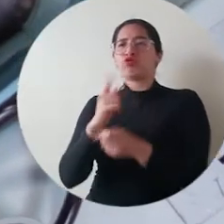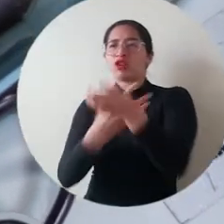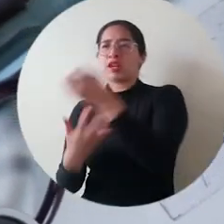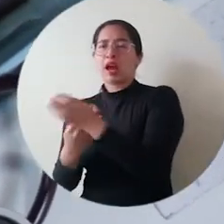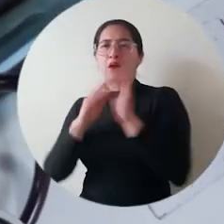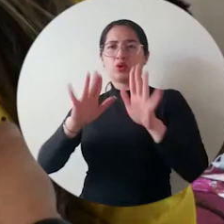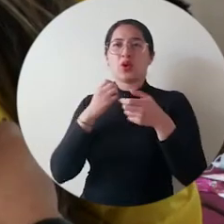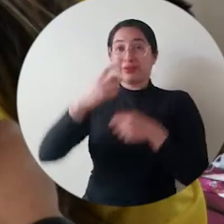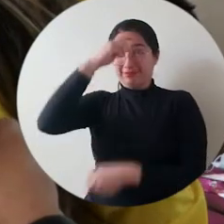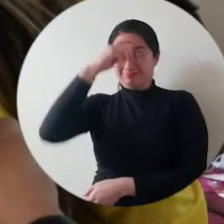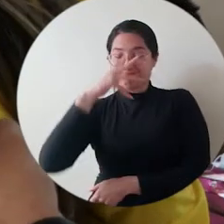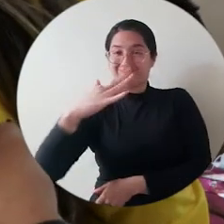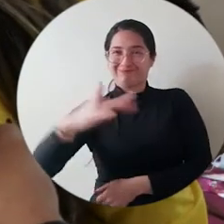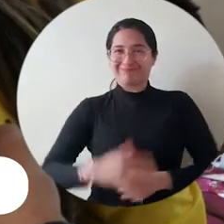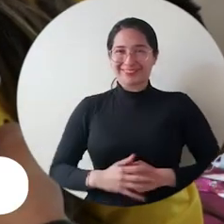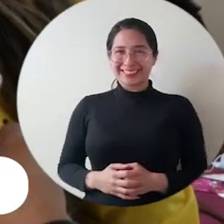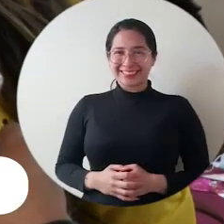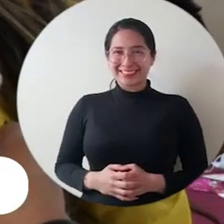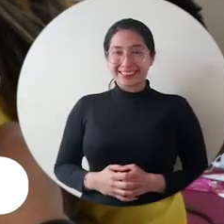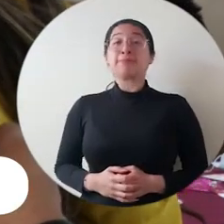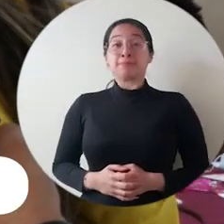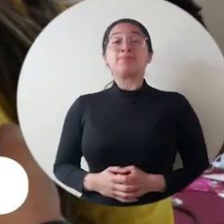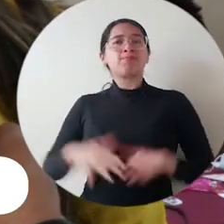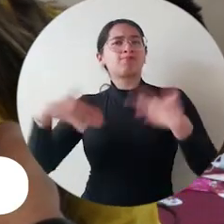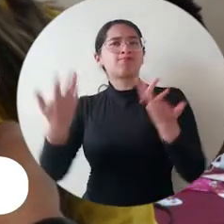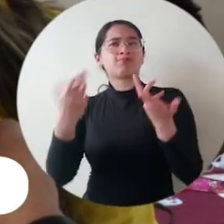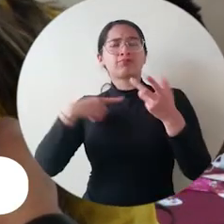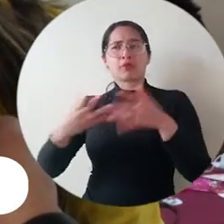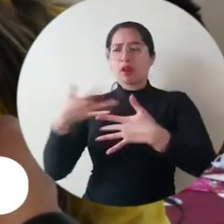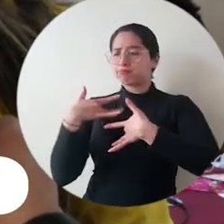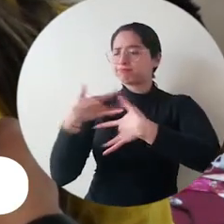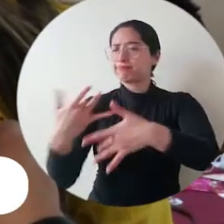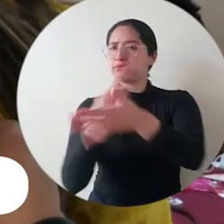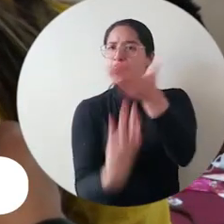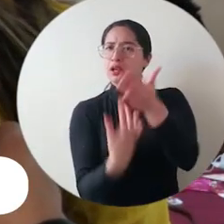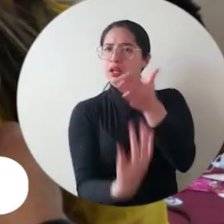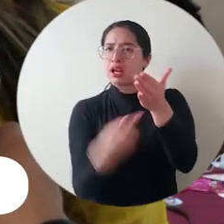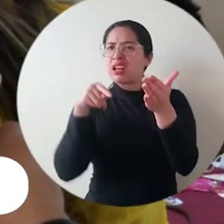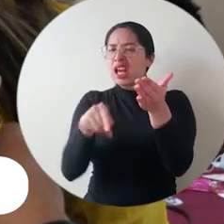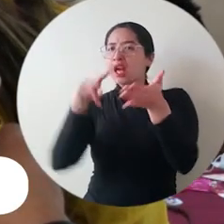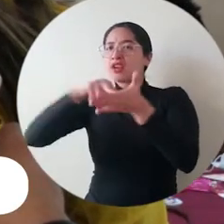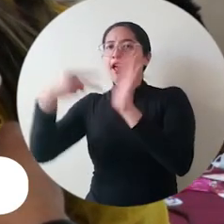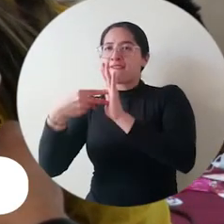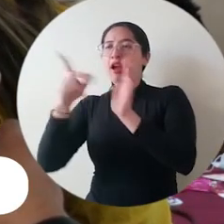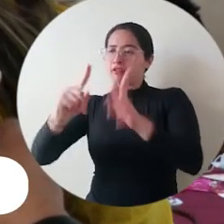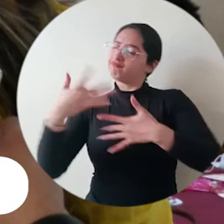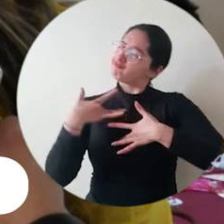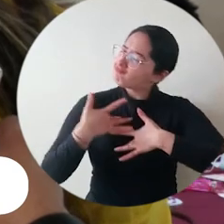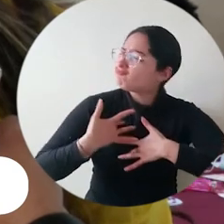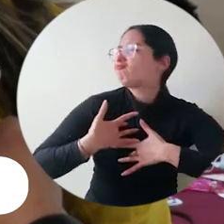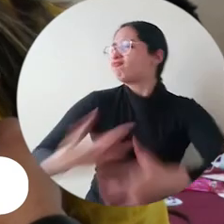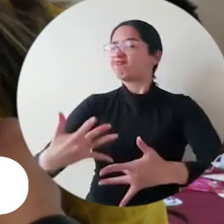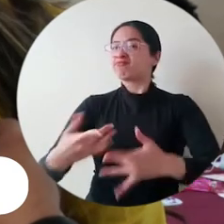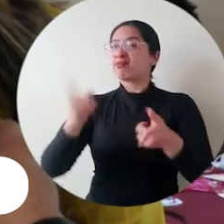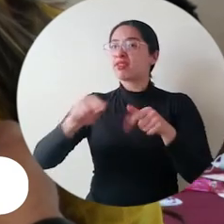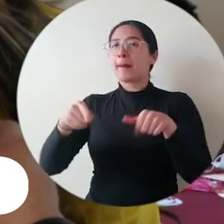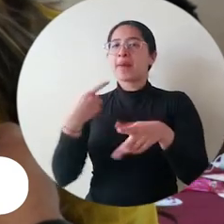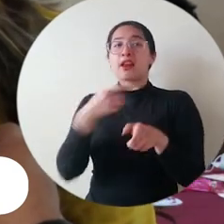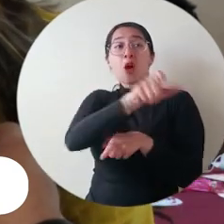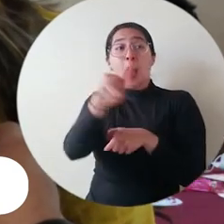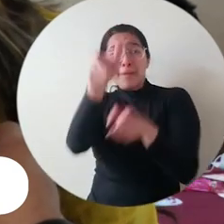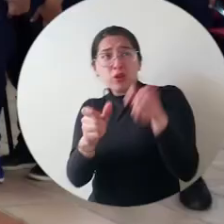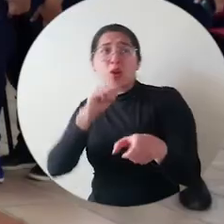Santa Marta. La donación de sangre es un acto de solidaridad y de